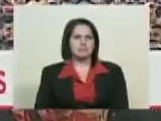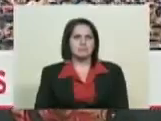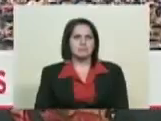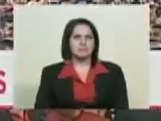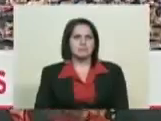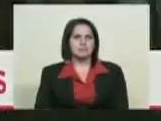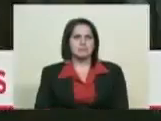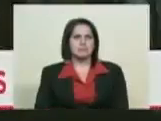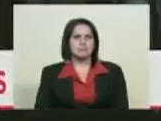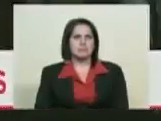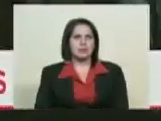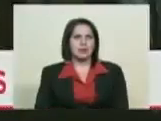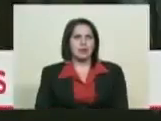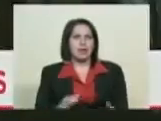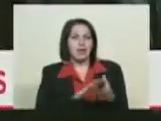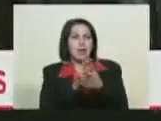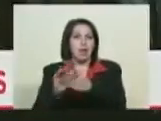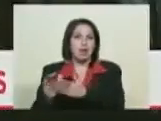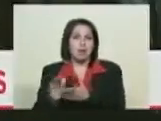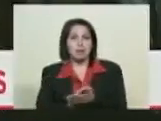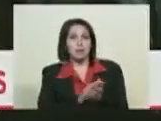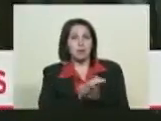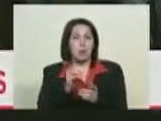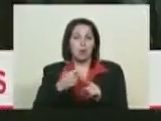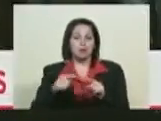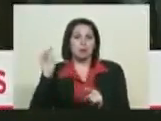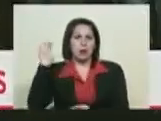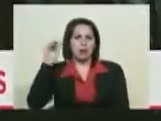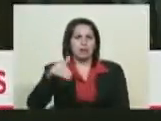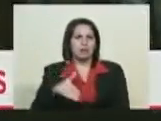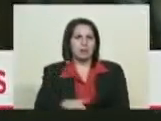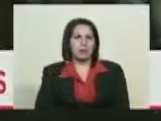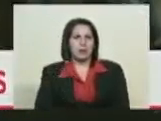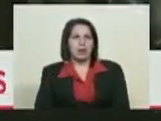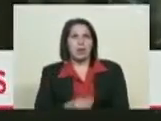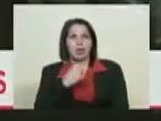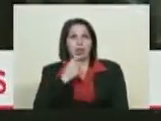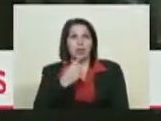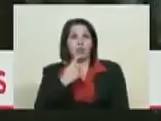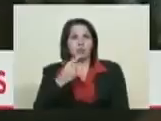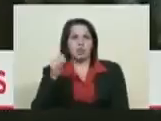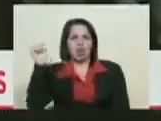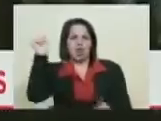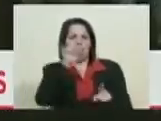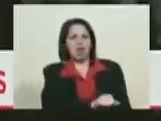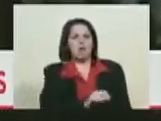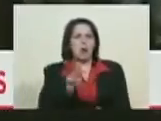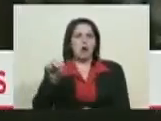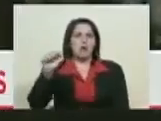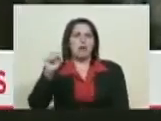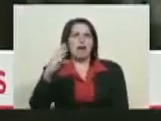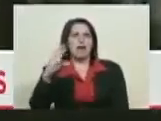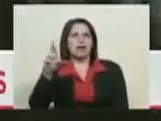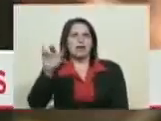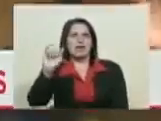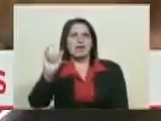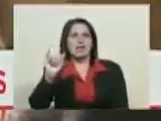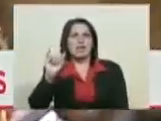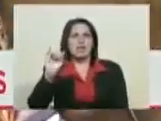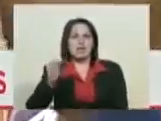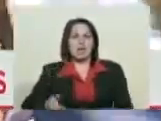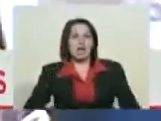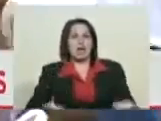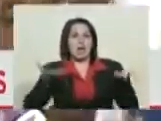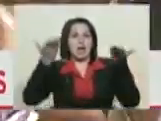Mira, por aquí tenemos unos compatriotas de Argentina. ¡Que viva Argentina! ¡Abajo Macri! ¡Arriba